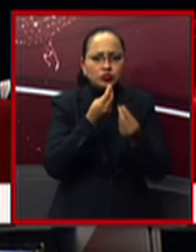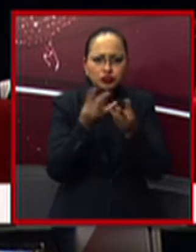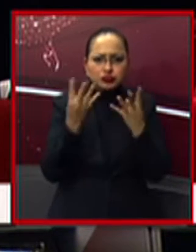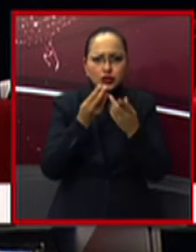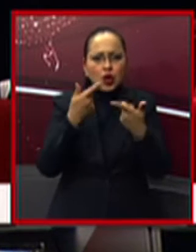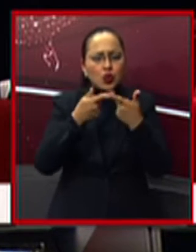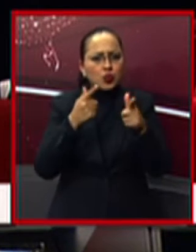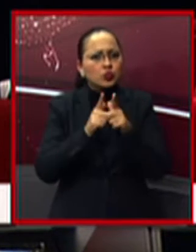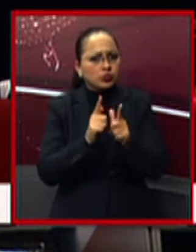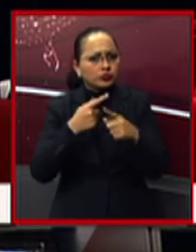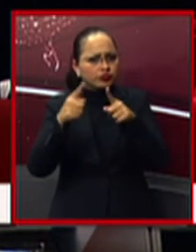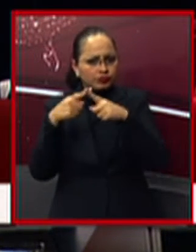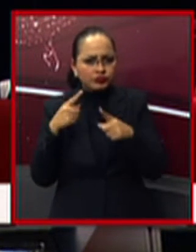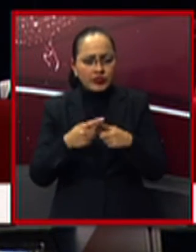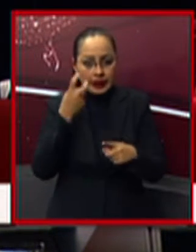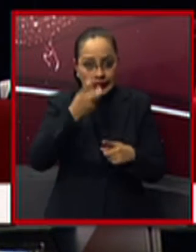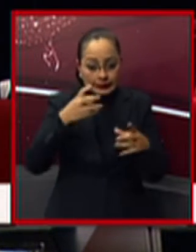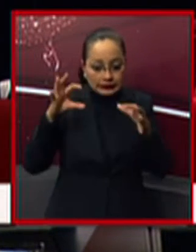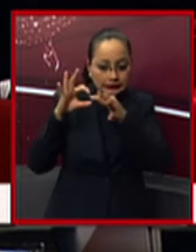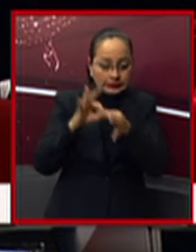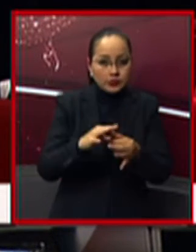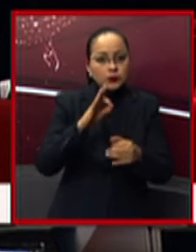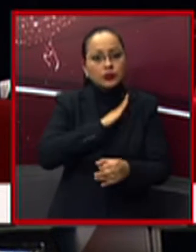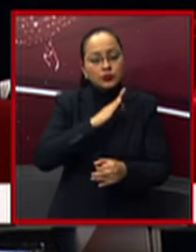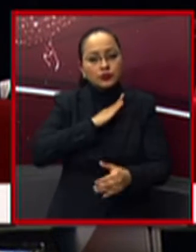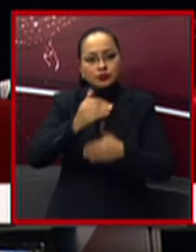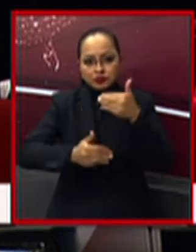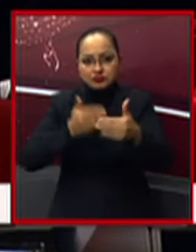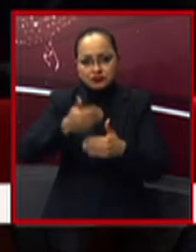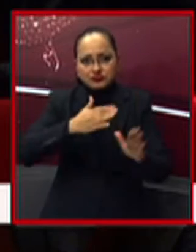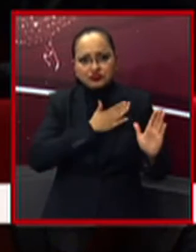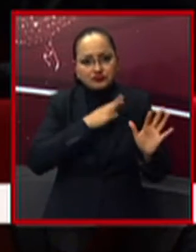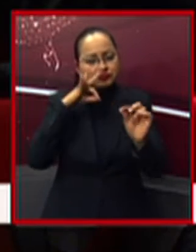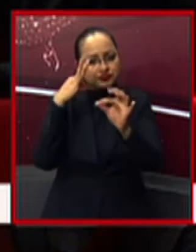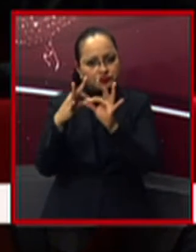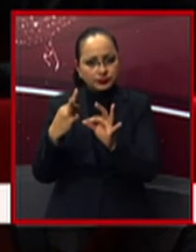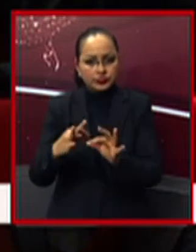democracia, iremos dando pasos a cumplir nuestros compromisos.